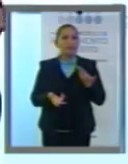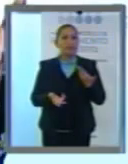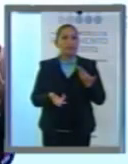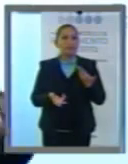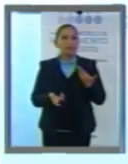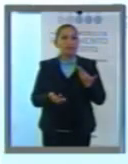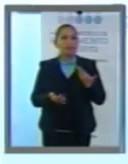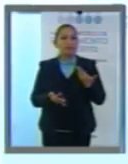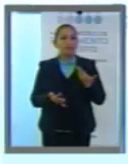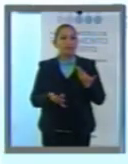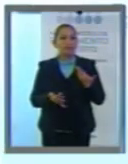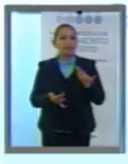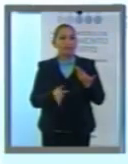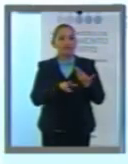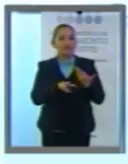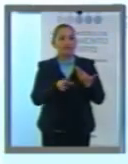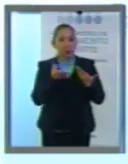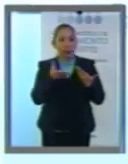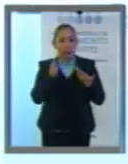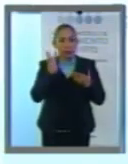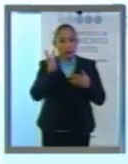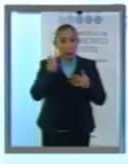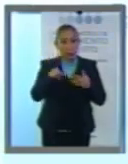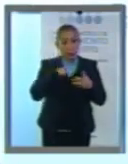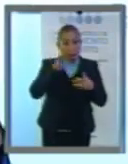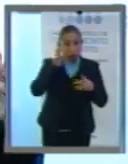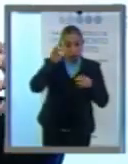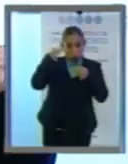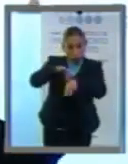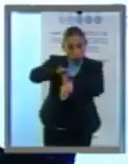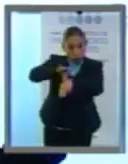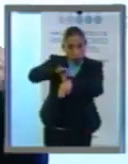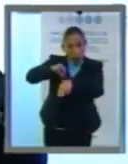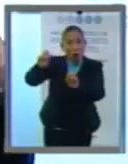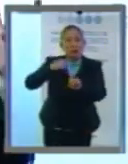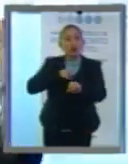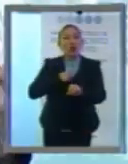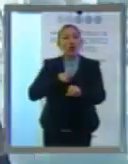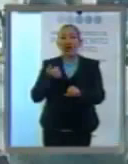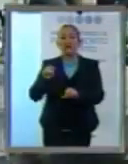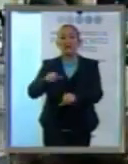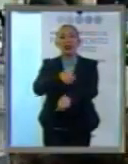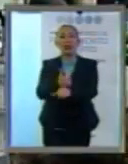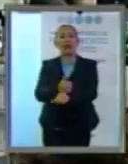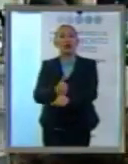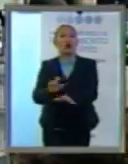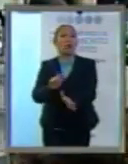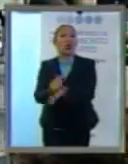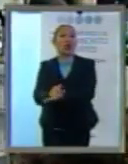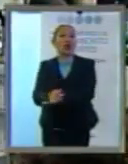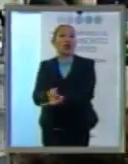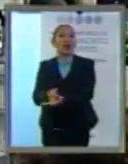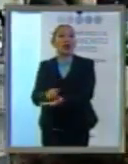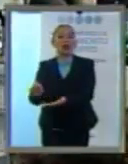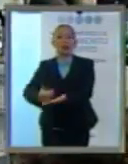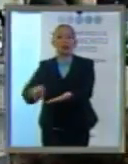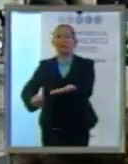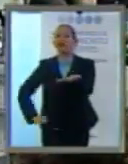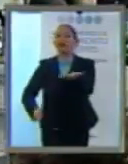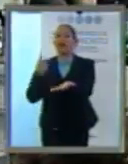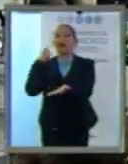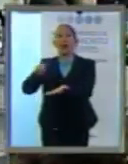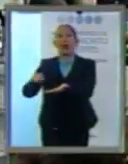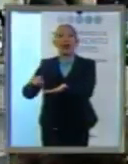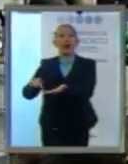cuales se genera la corrupción reales, o solamente estamos creando instituciones candados o leyes a manera de